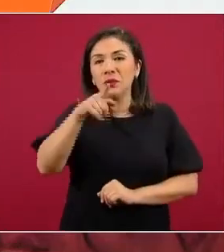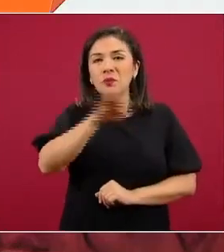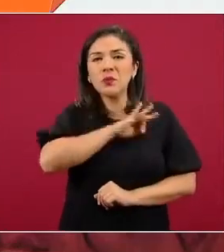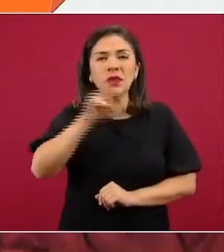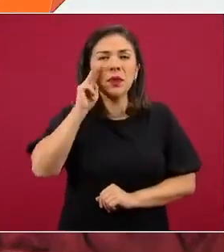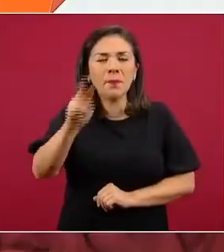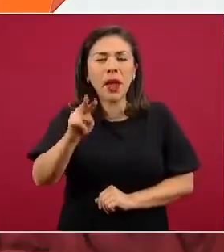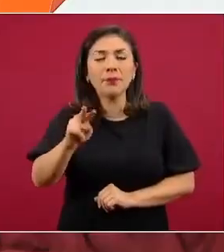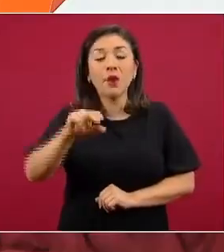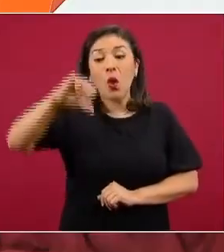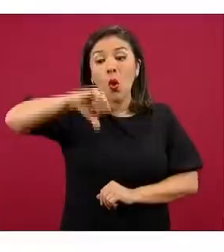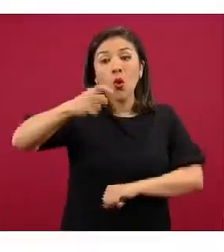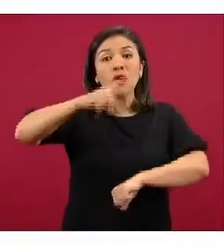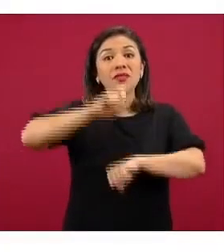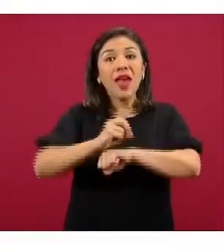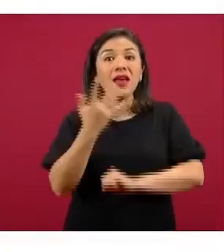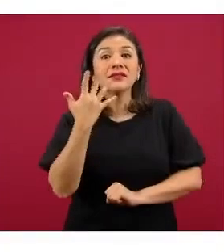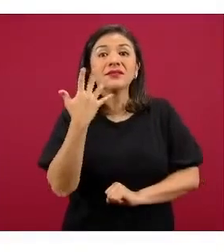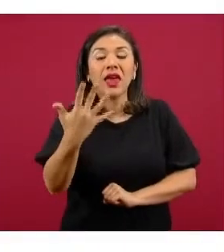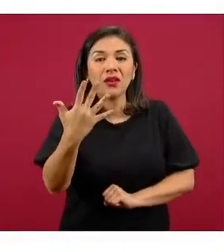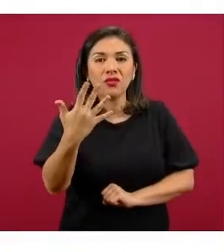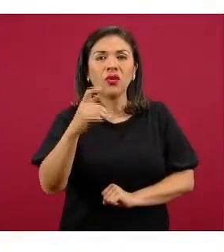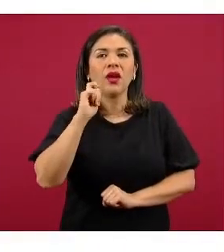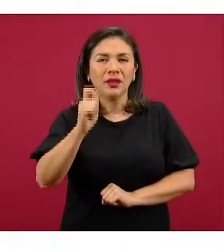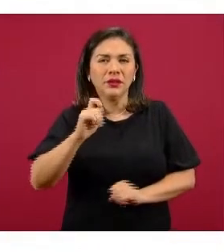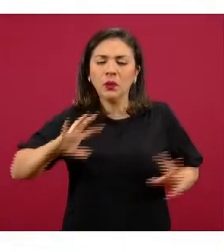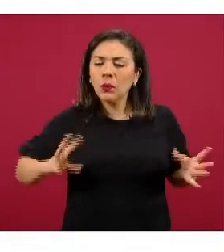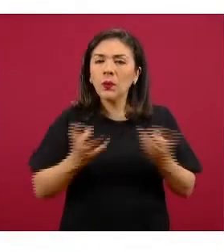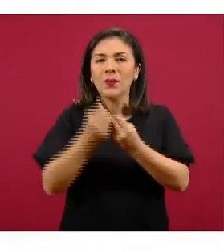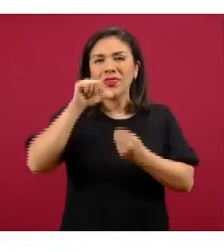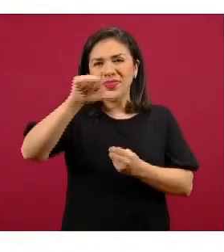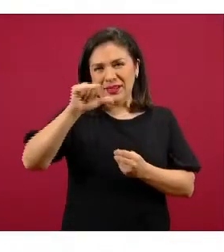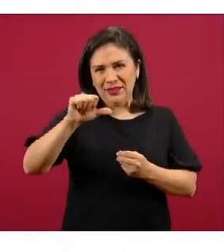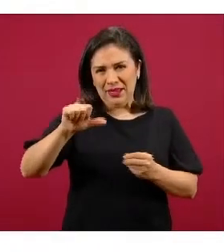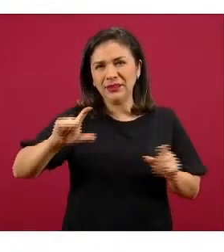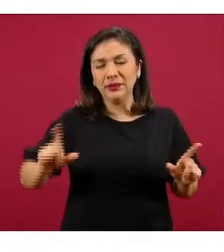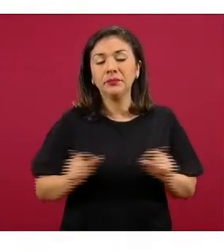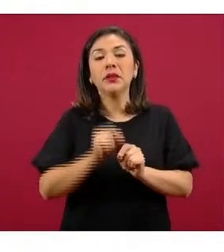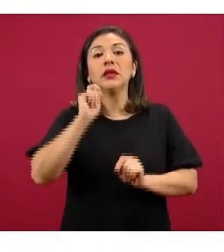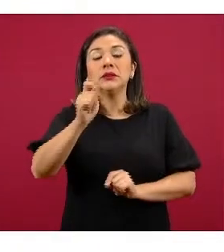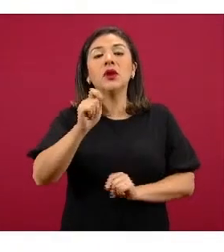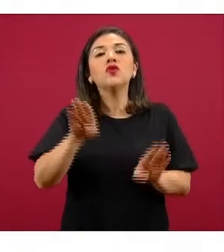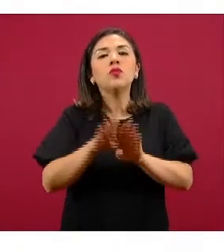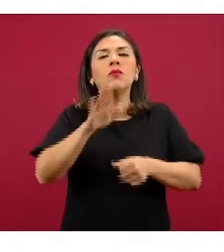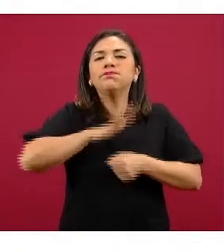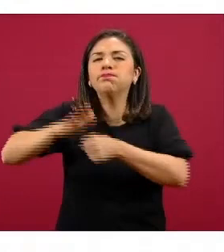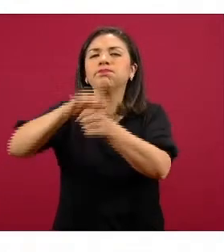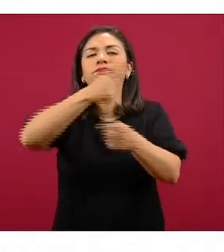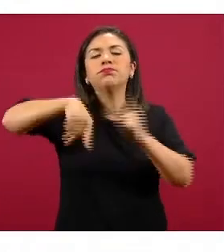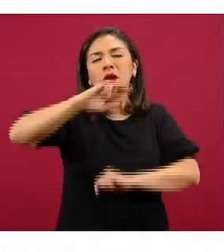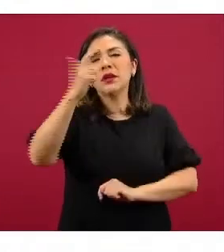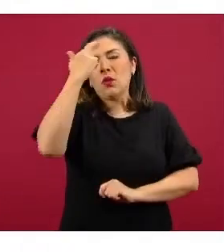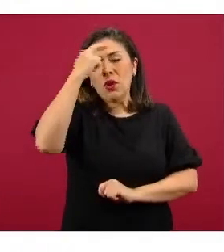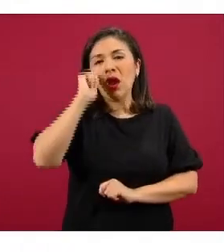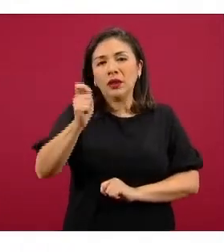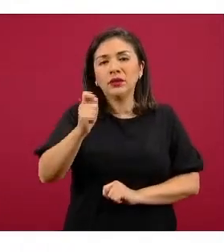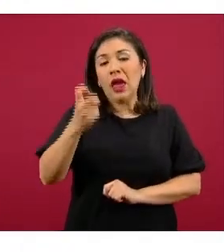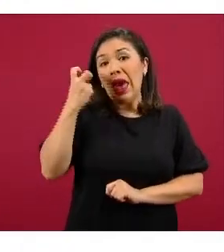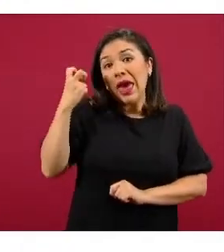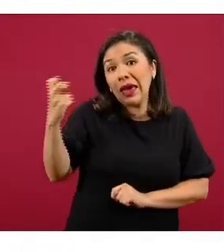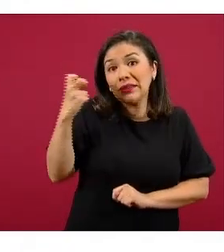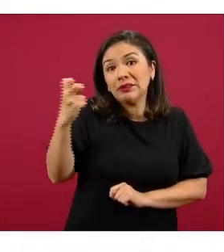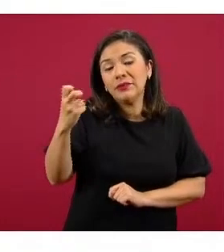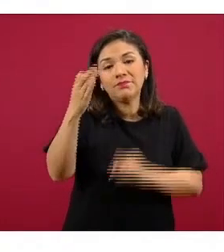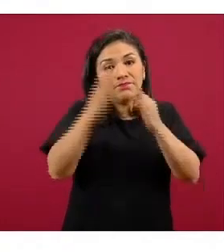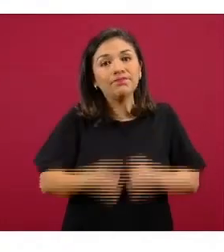hace ya, hoy es el día 5 de 16, es un recordatorio de esta campaña del